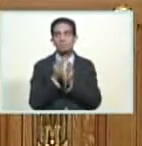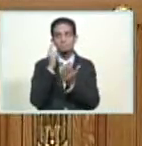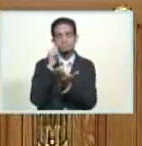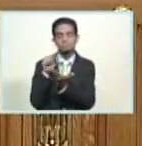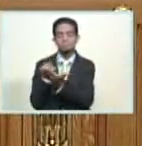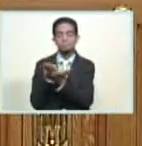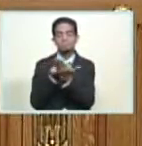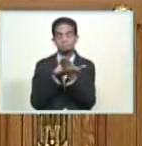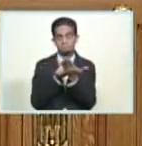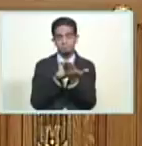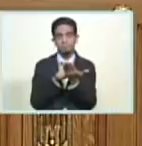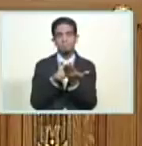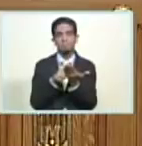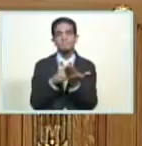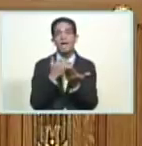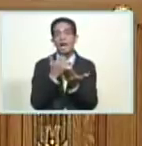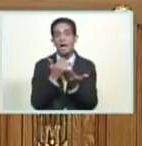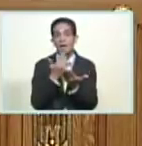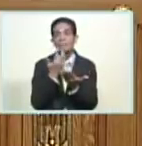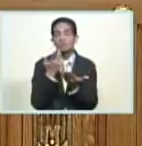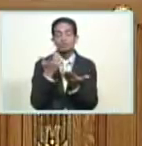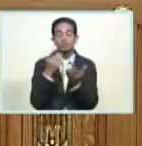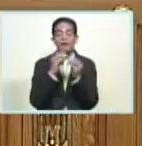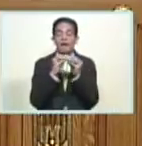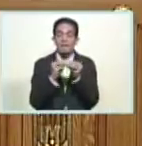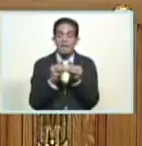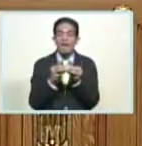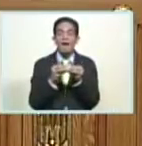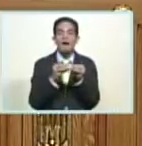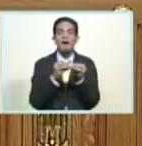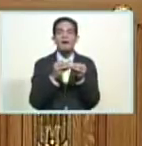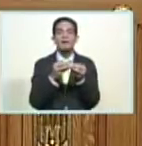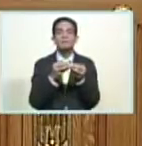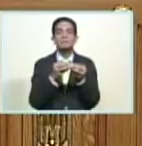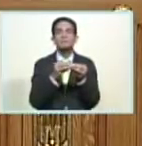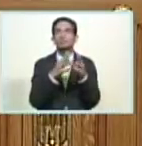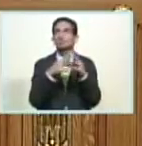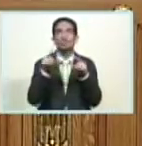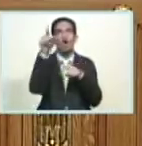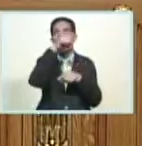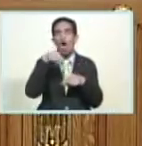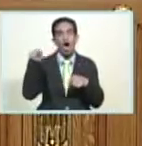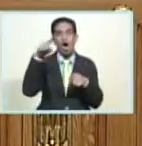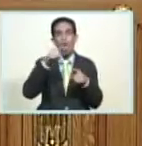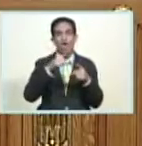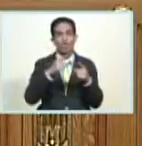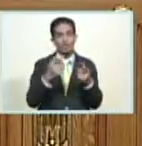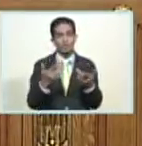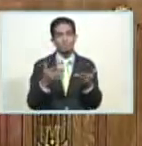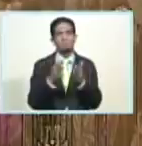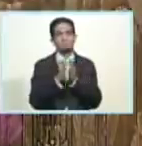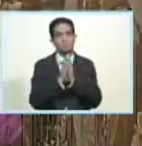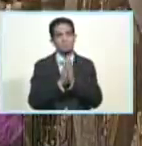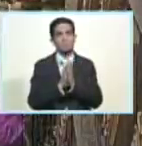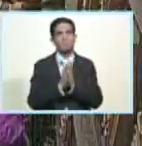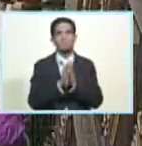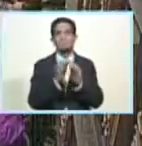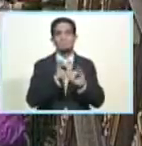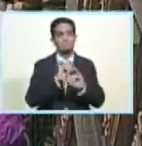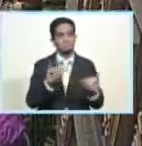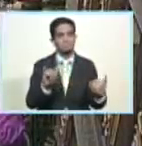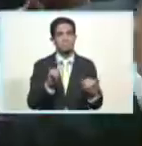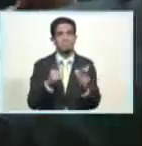ya tiene elaborado para aprobar el recurso y hacer una recuperación completa del Palacio Federal Legislativo. De inmediato,